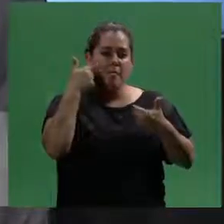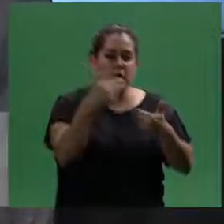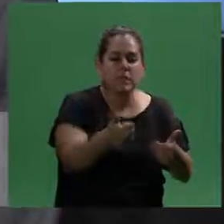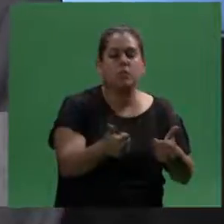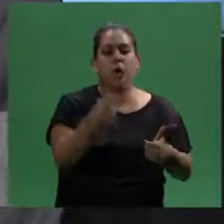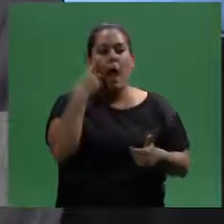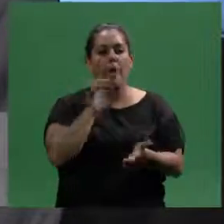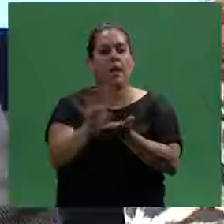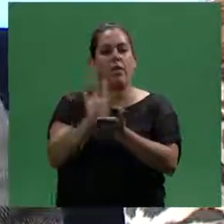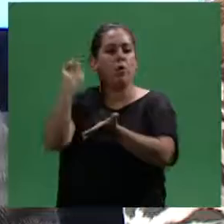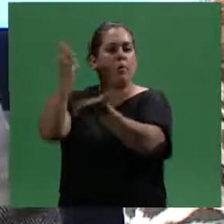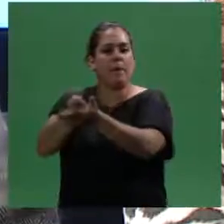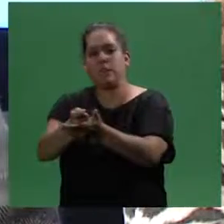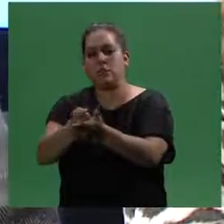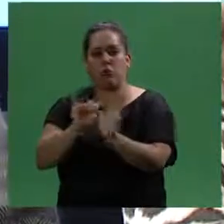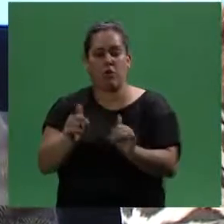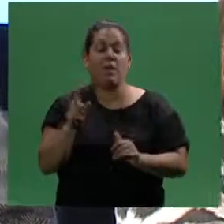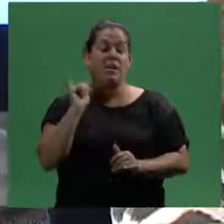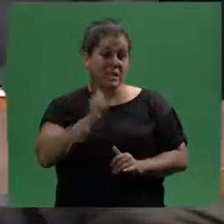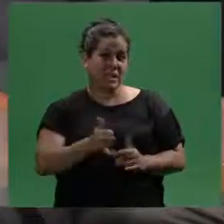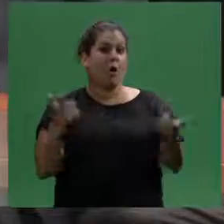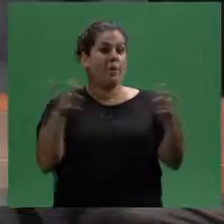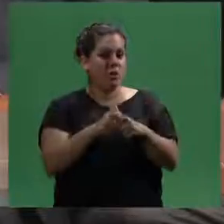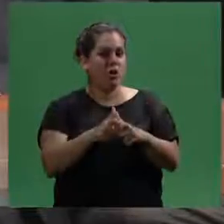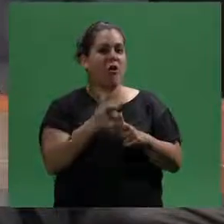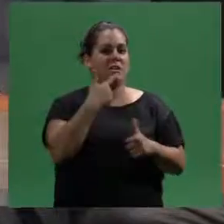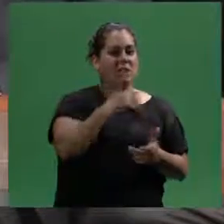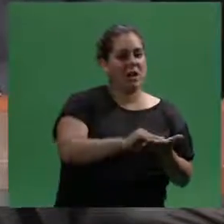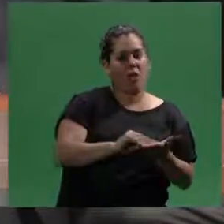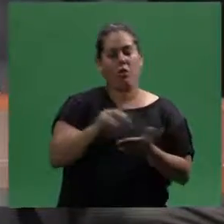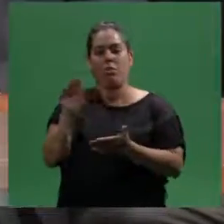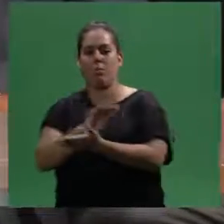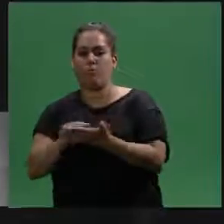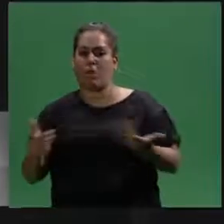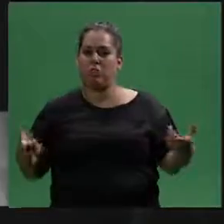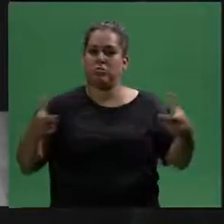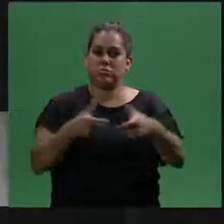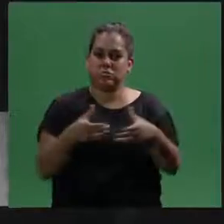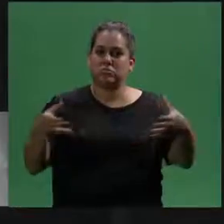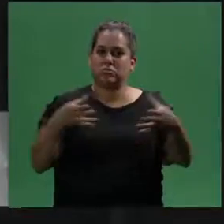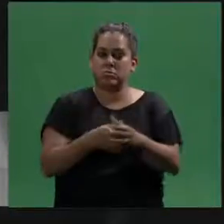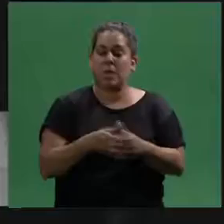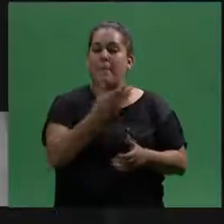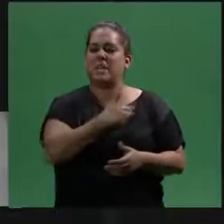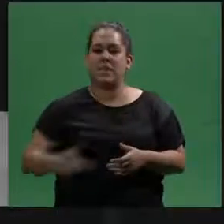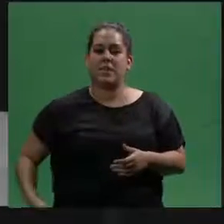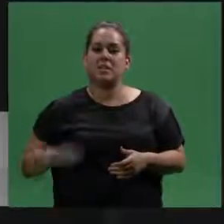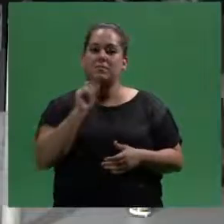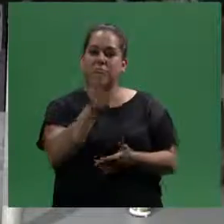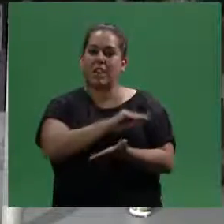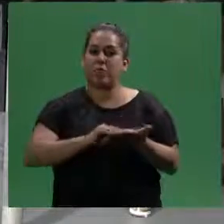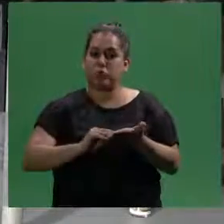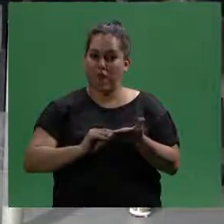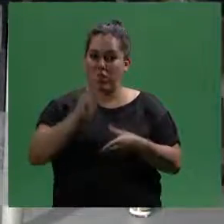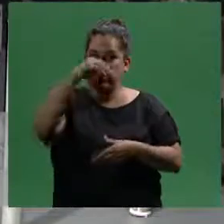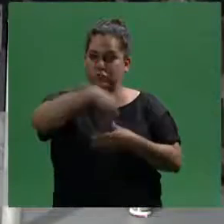y seguimiento al pago de la deuda. Y además es bicameral, ¿no? En ese caso. Es una comisión bicameral que tiene su presidencia en la Cámara de